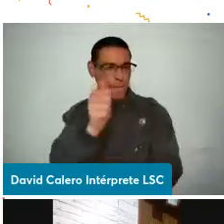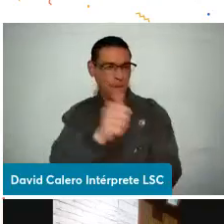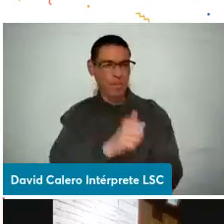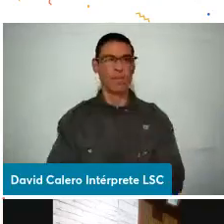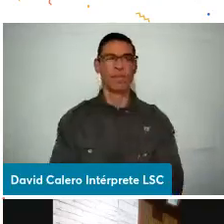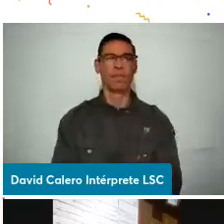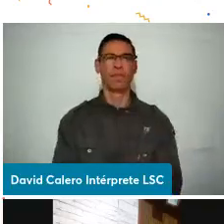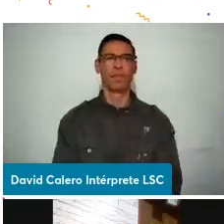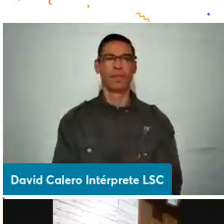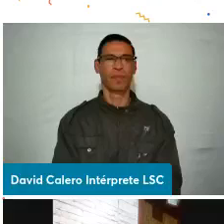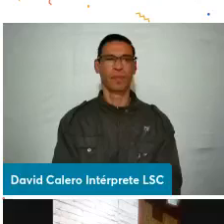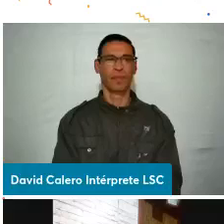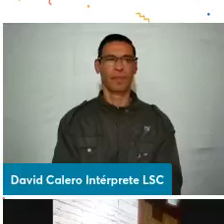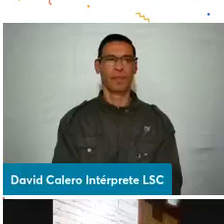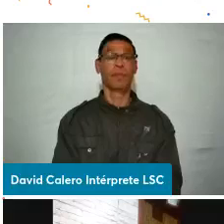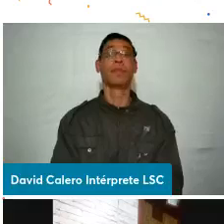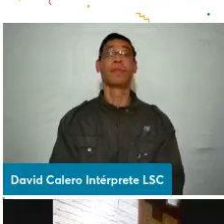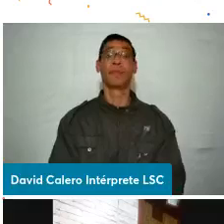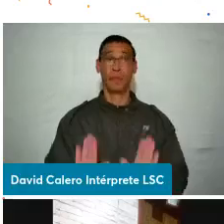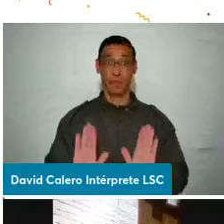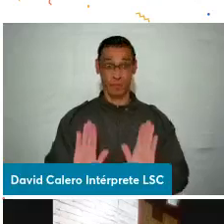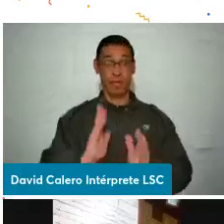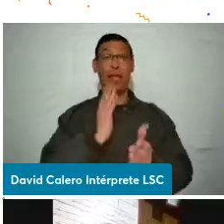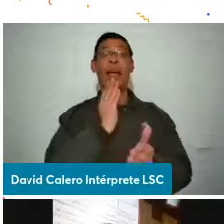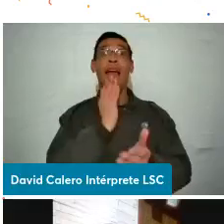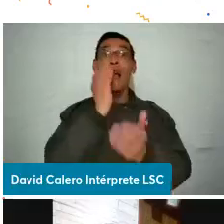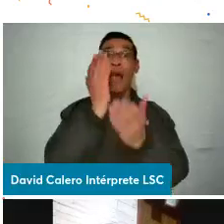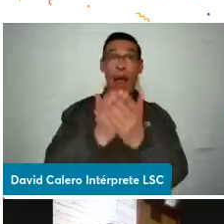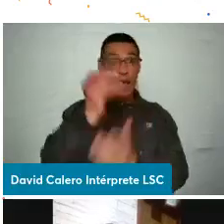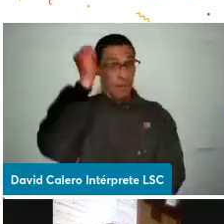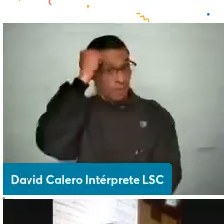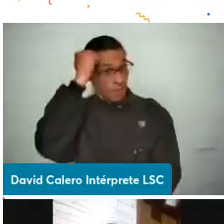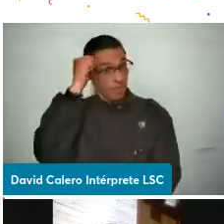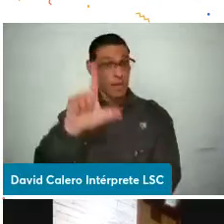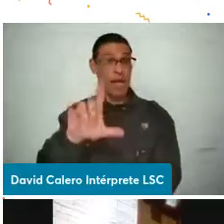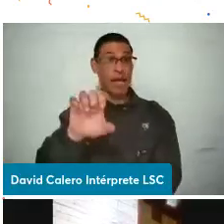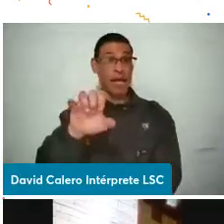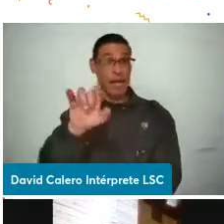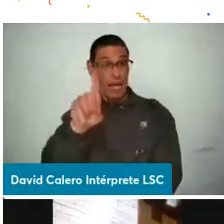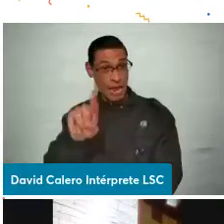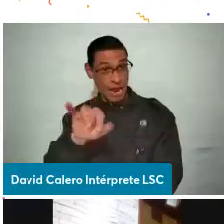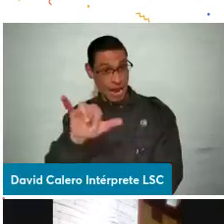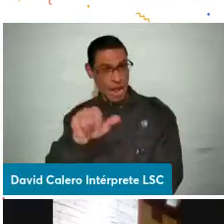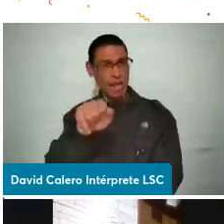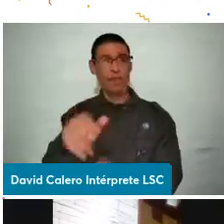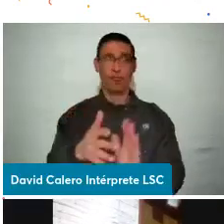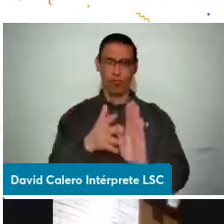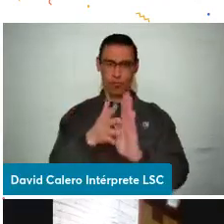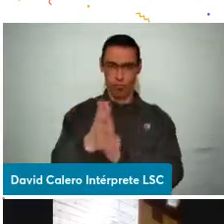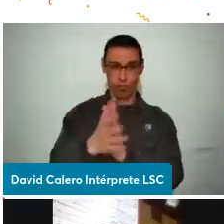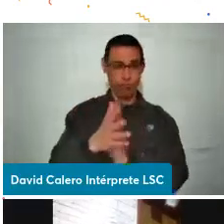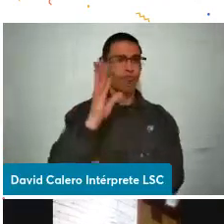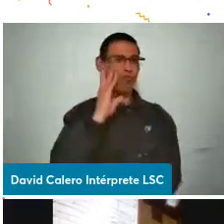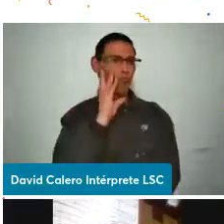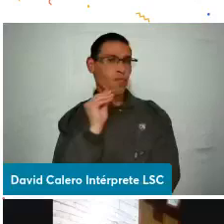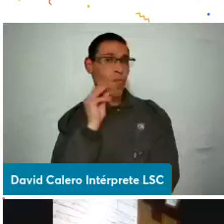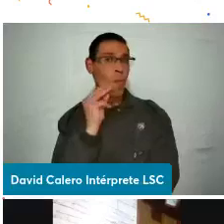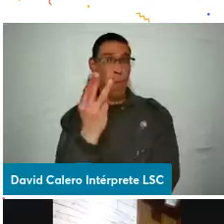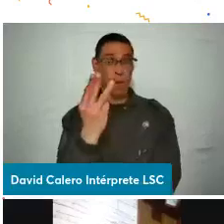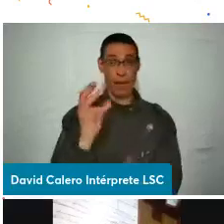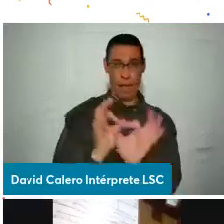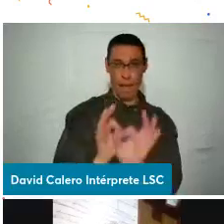Bueno, muchísimas gracias, profe Lacey. Aquí vimos 3 experiencias importantísimas y